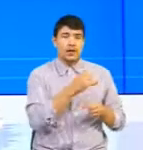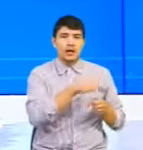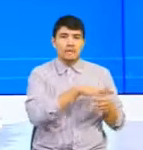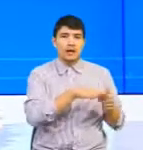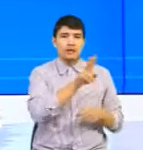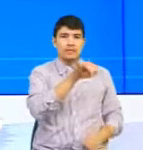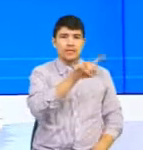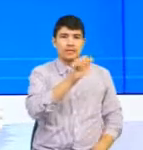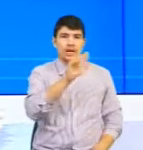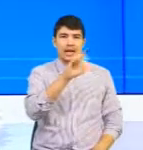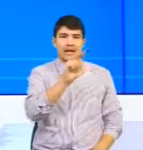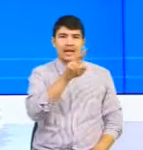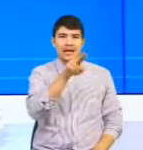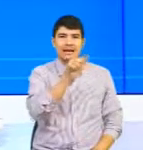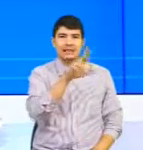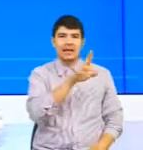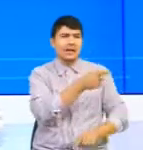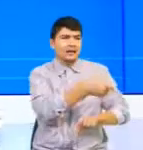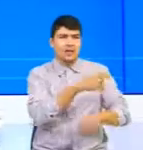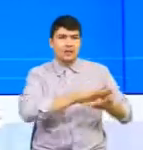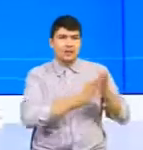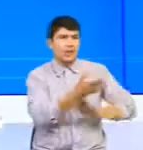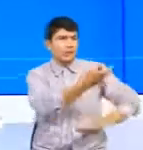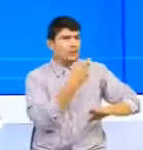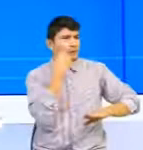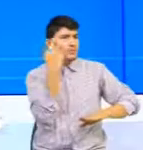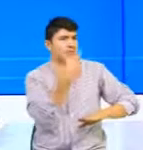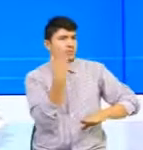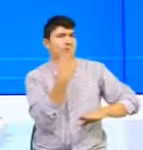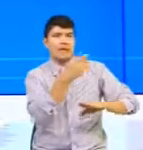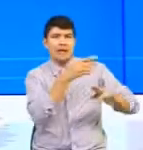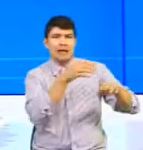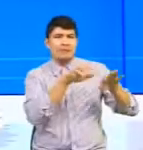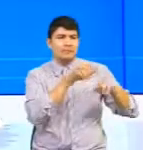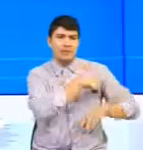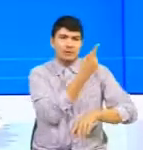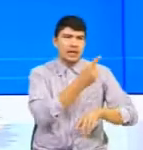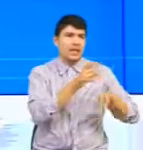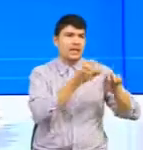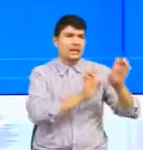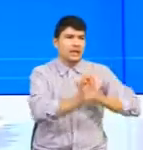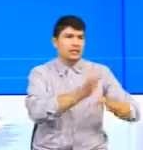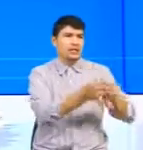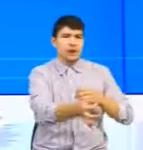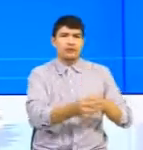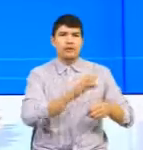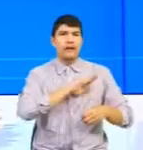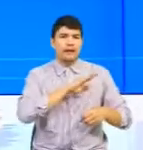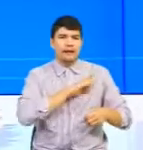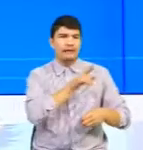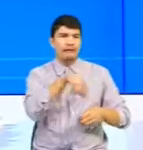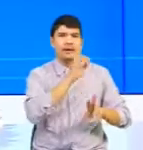buscar la ayuda tanto de la alcaldía la personería y el empa senté que estuvo encargado de una obra que no finalizó y hoy está representando